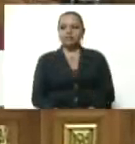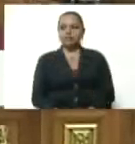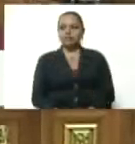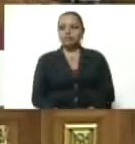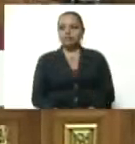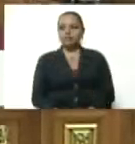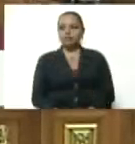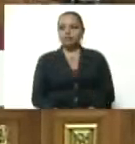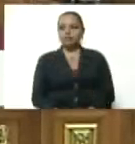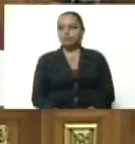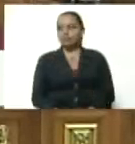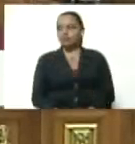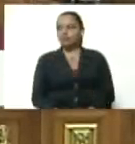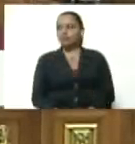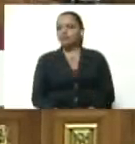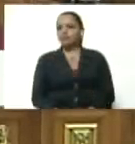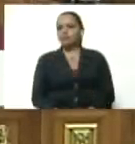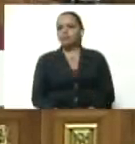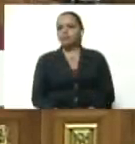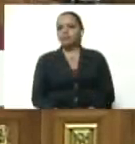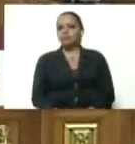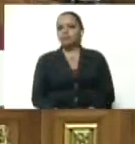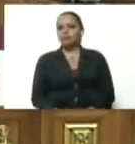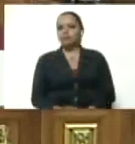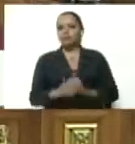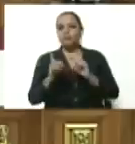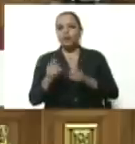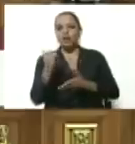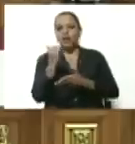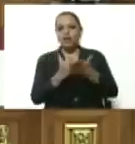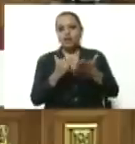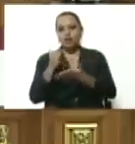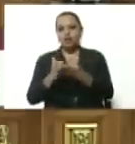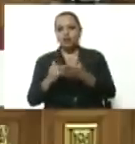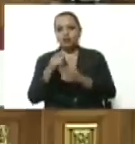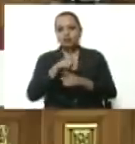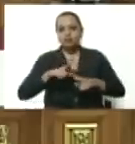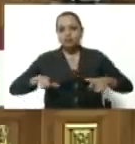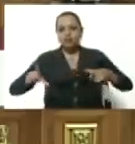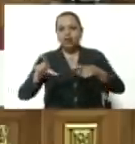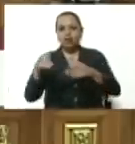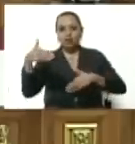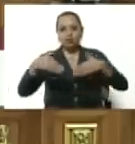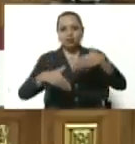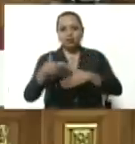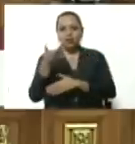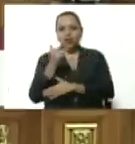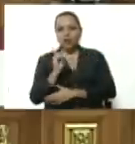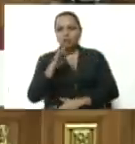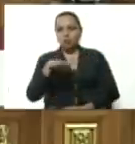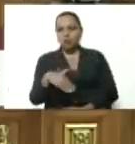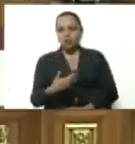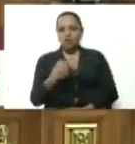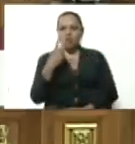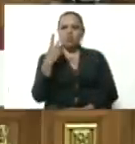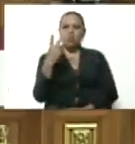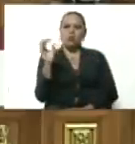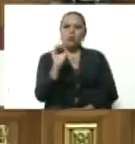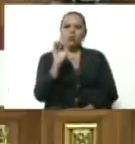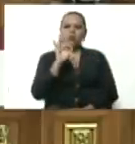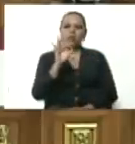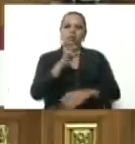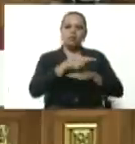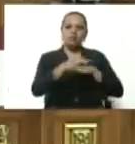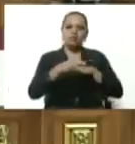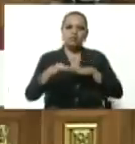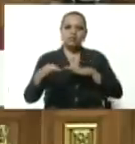Por lista. Las circunscripciones o los circuitos electorales ahí puede haber dos o tres municipios en un